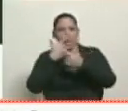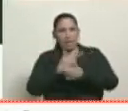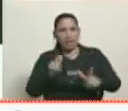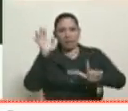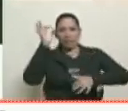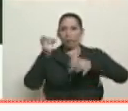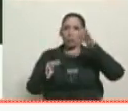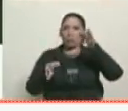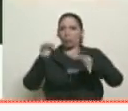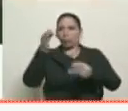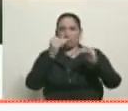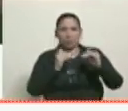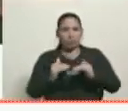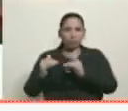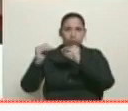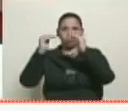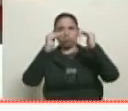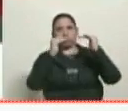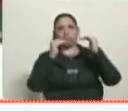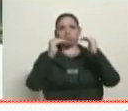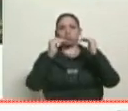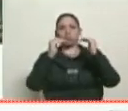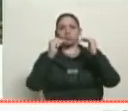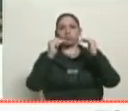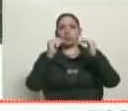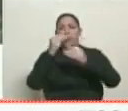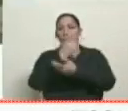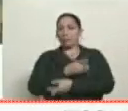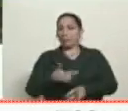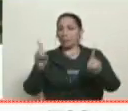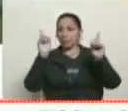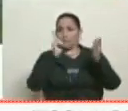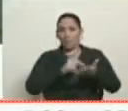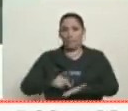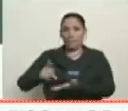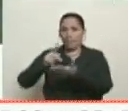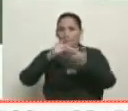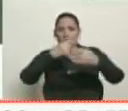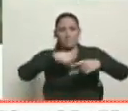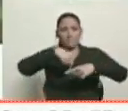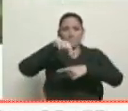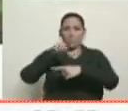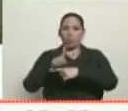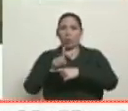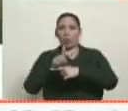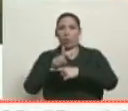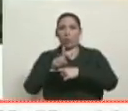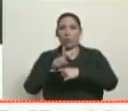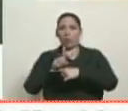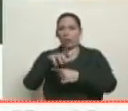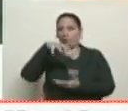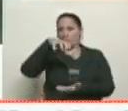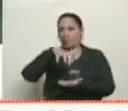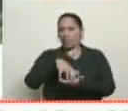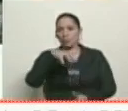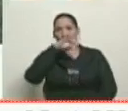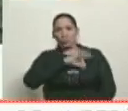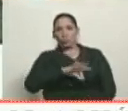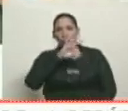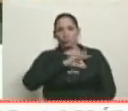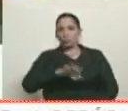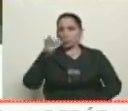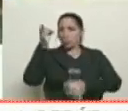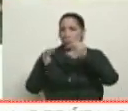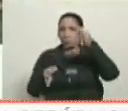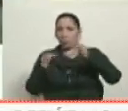justicia, la igualdad, la democracia participativa, protagónica, el Estado social de justicia,